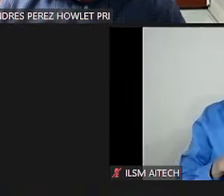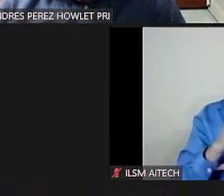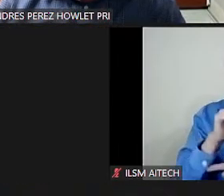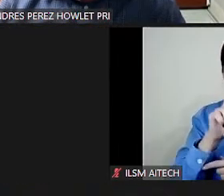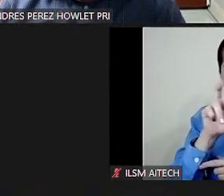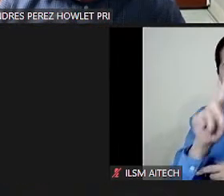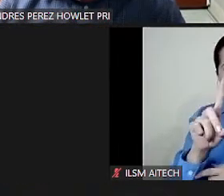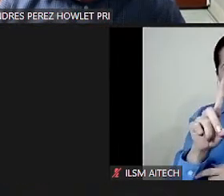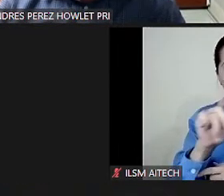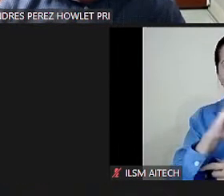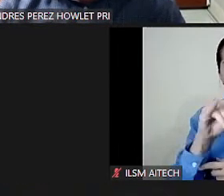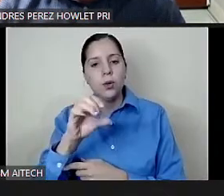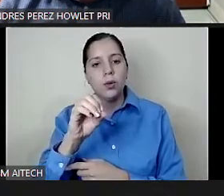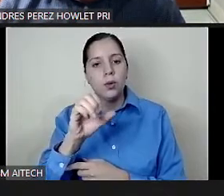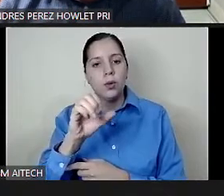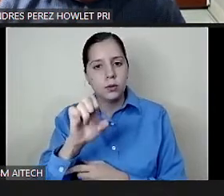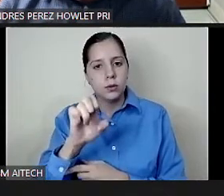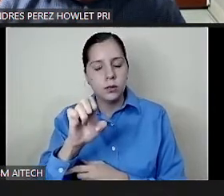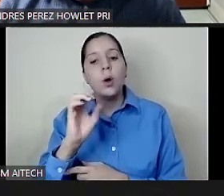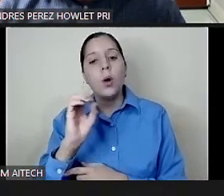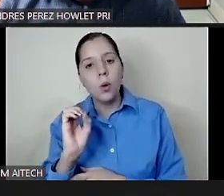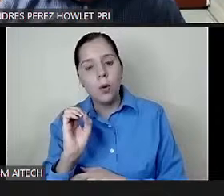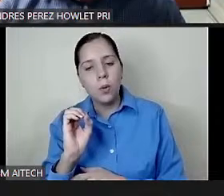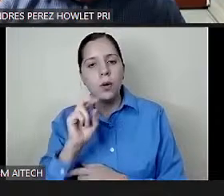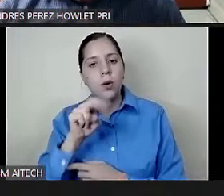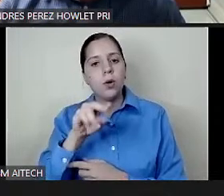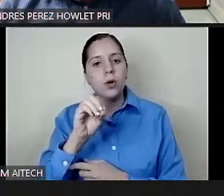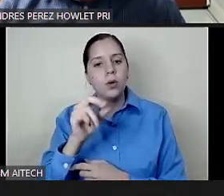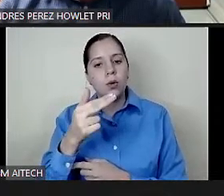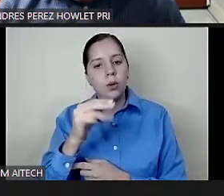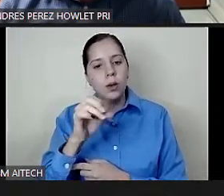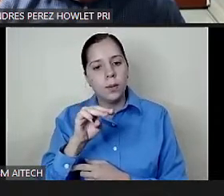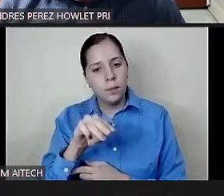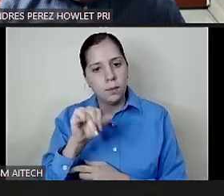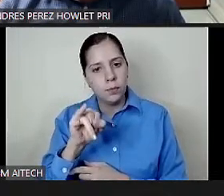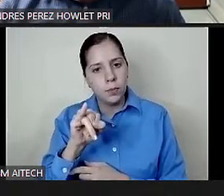Corral. O en su caso, Noemí Aguilar Rayos.